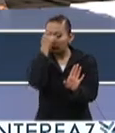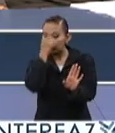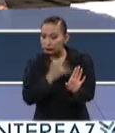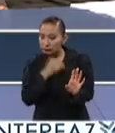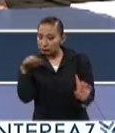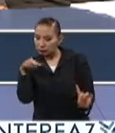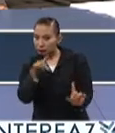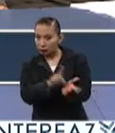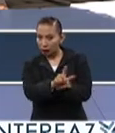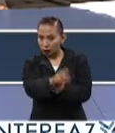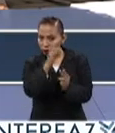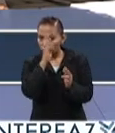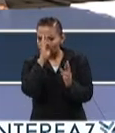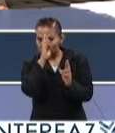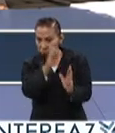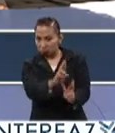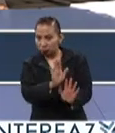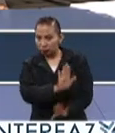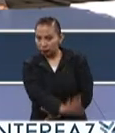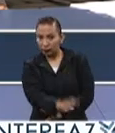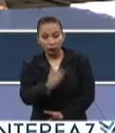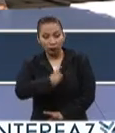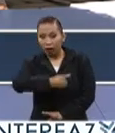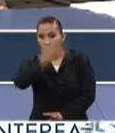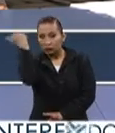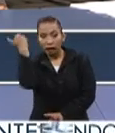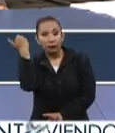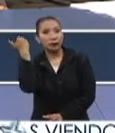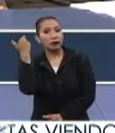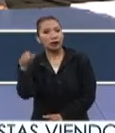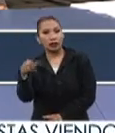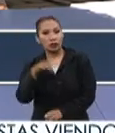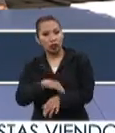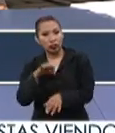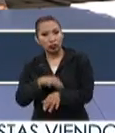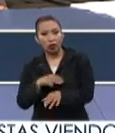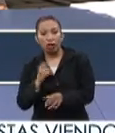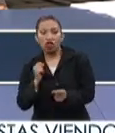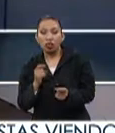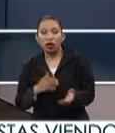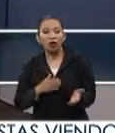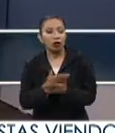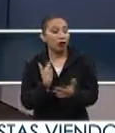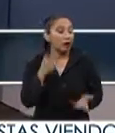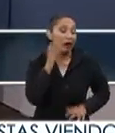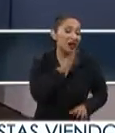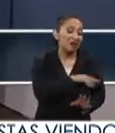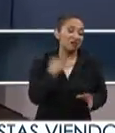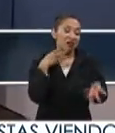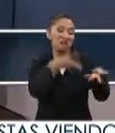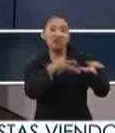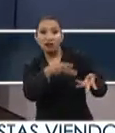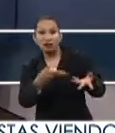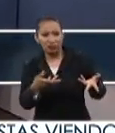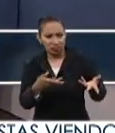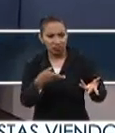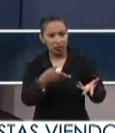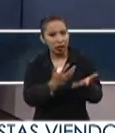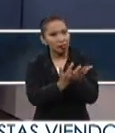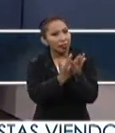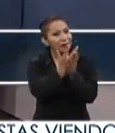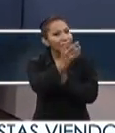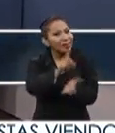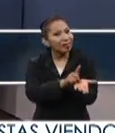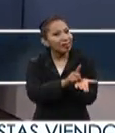un enfoque de derechos humanos. Si no lo conoce y transgrede esa delgada línea, va a cometer